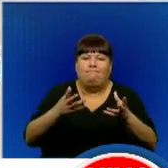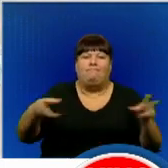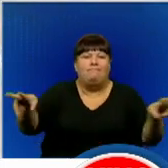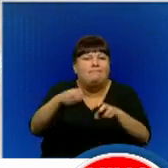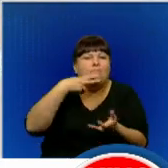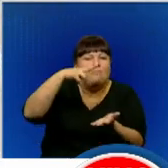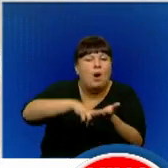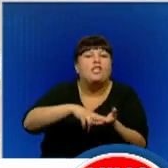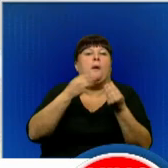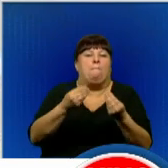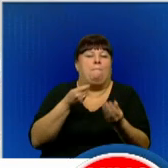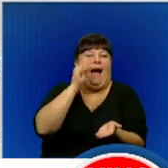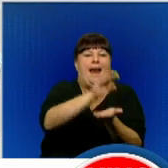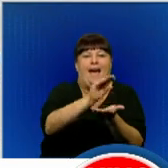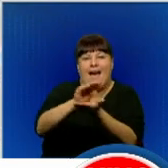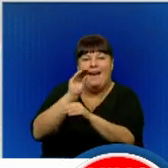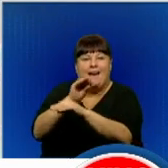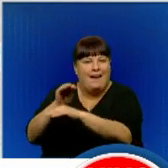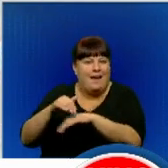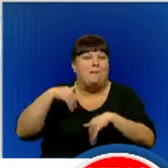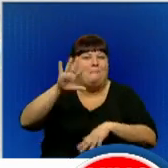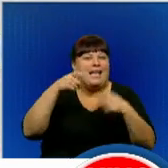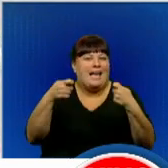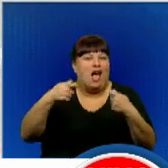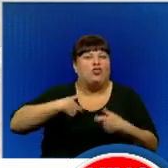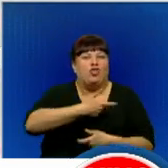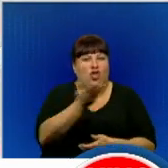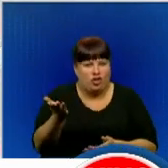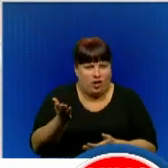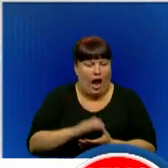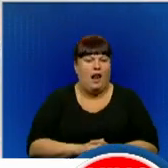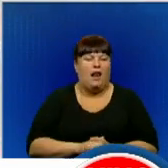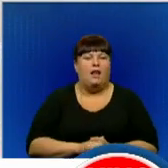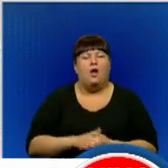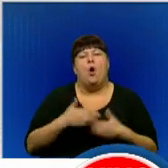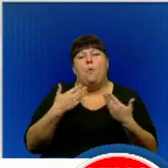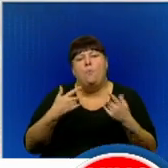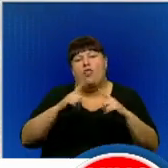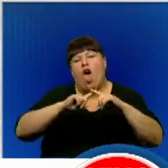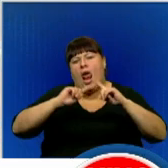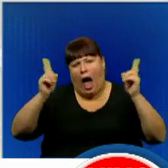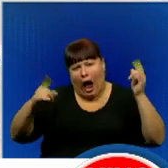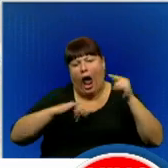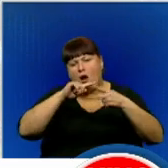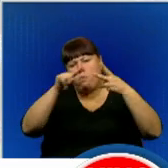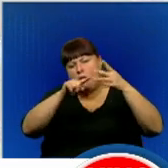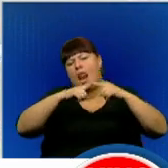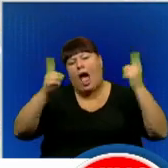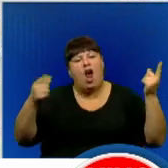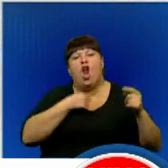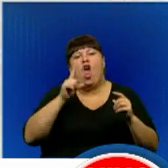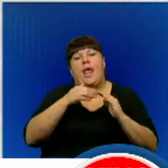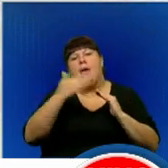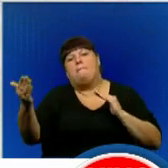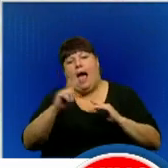para poder financiar más gastos sociales podría seguir muchísimo tiempo no quiero